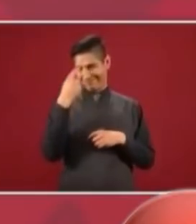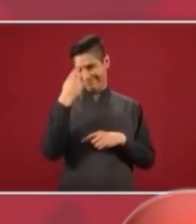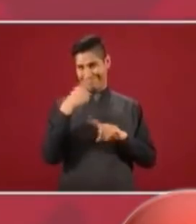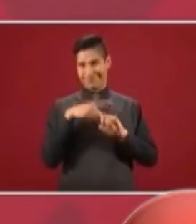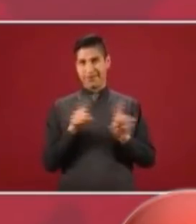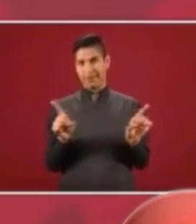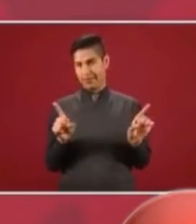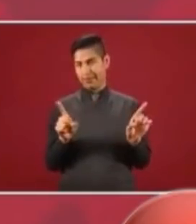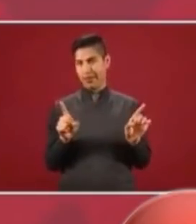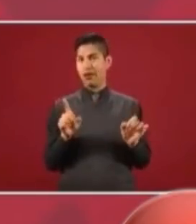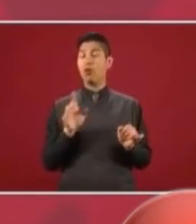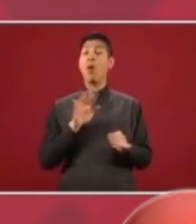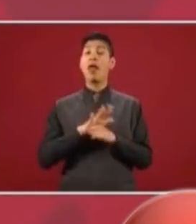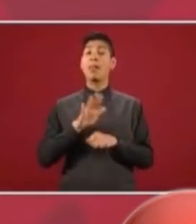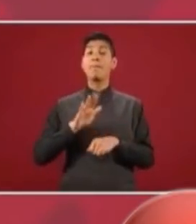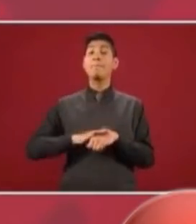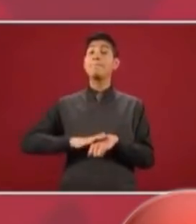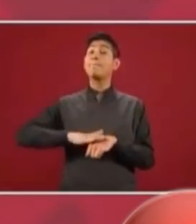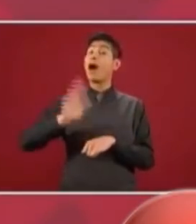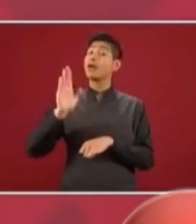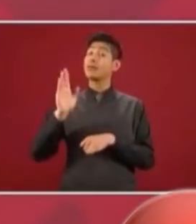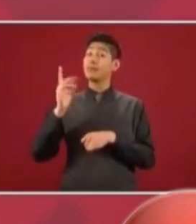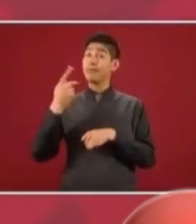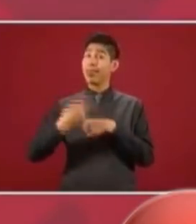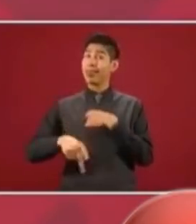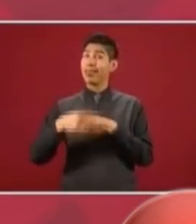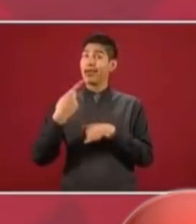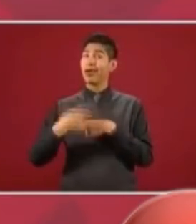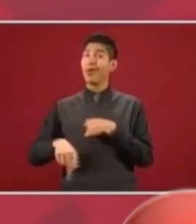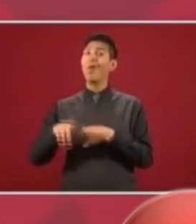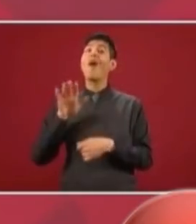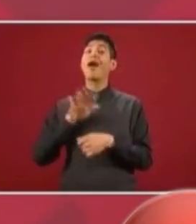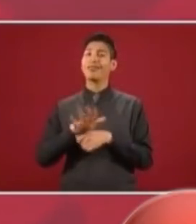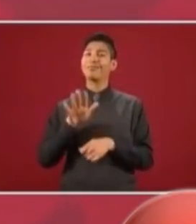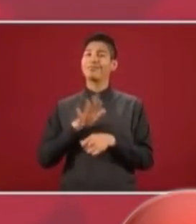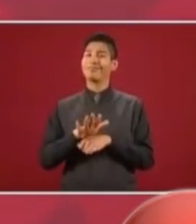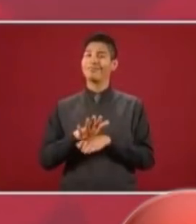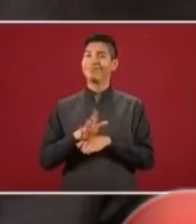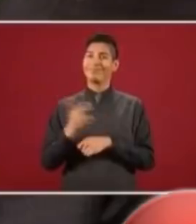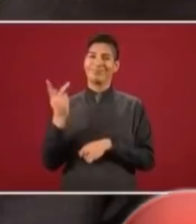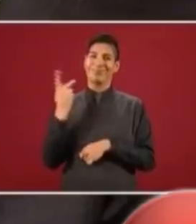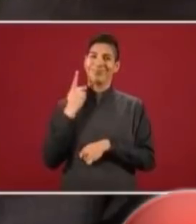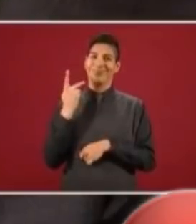que el daño mayor a México lo han hecho